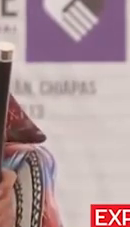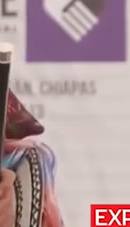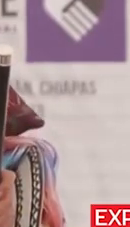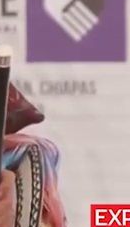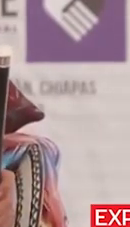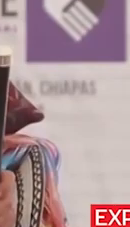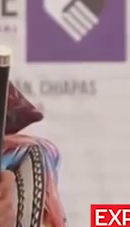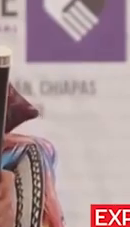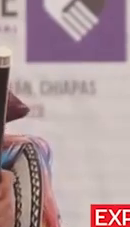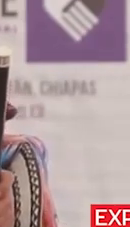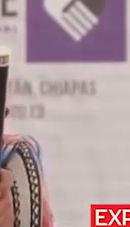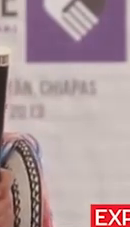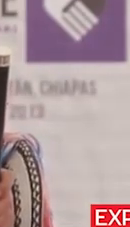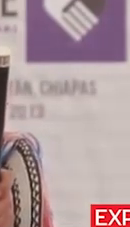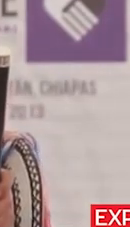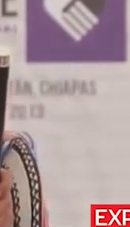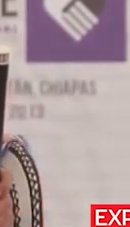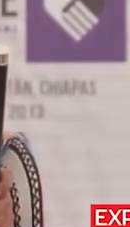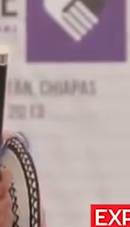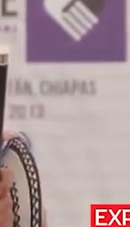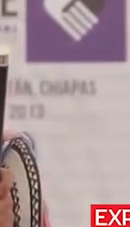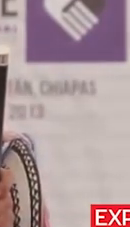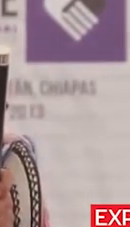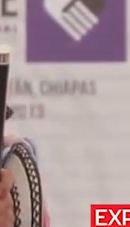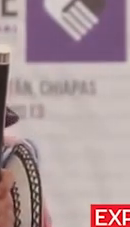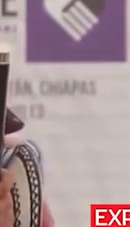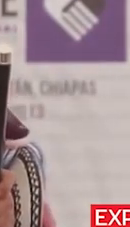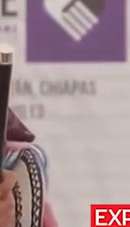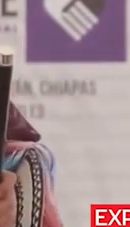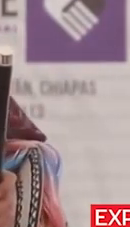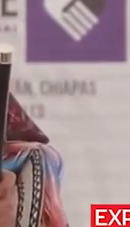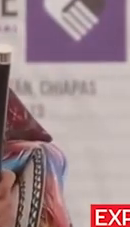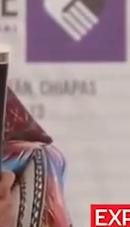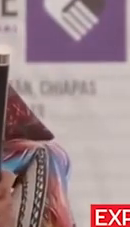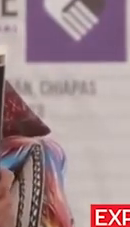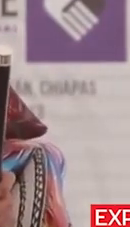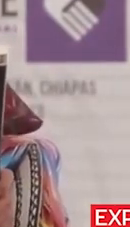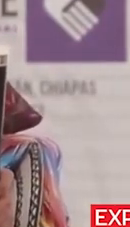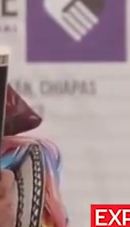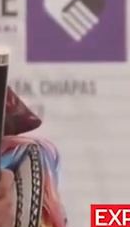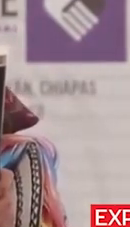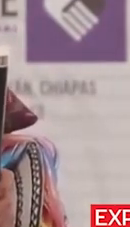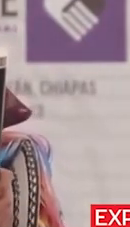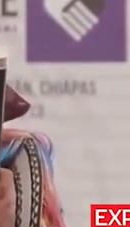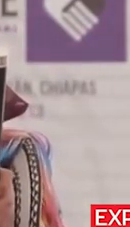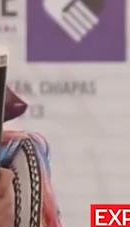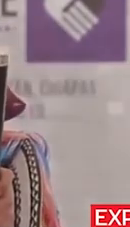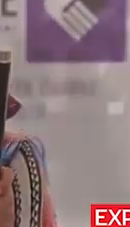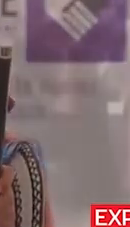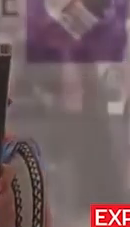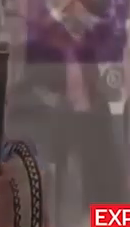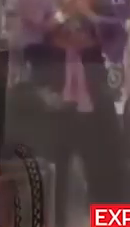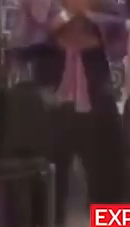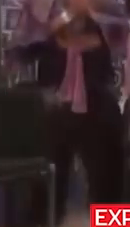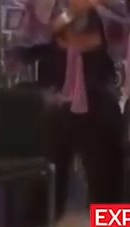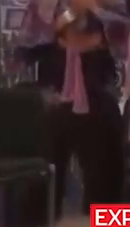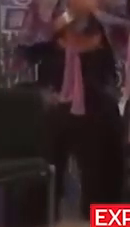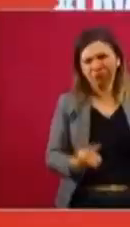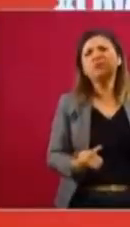ocupa las elecciones. A nosotros nos ocupa y nos compromete a acabar con el hambre de